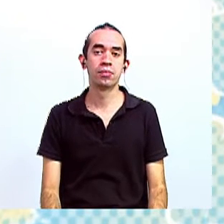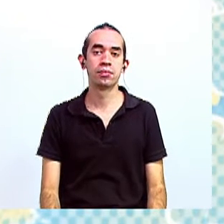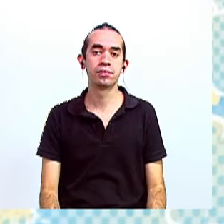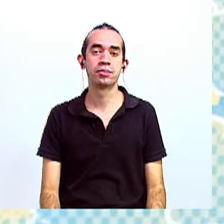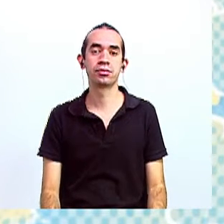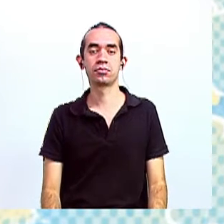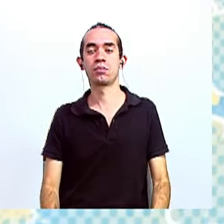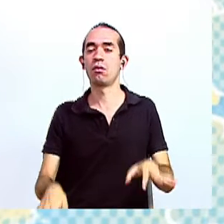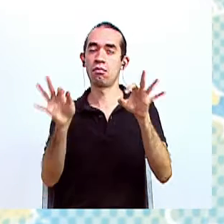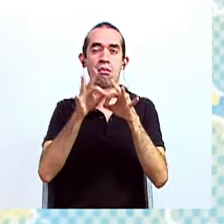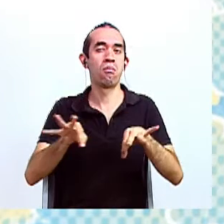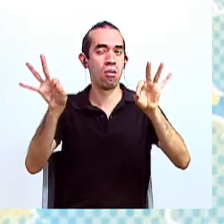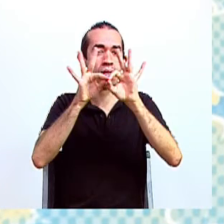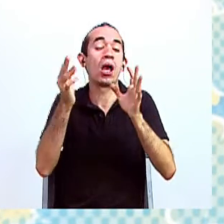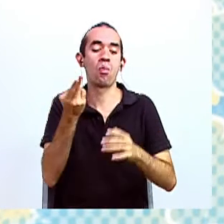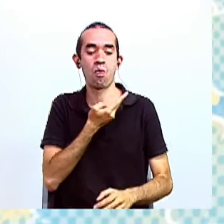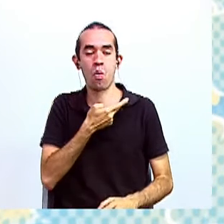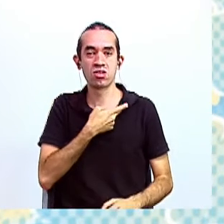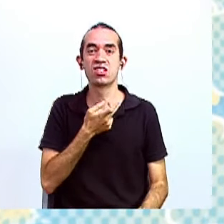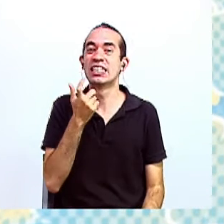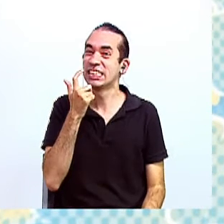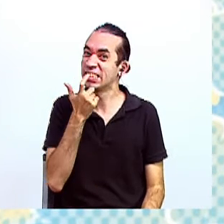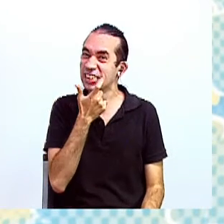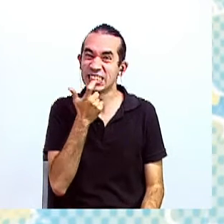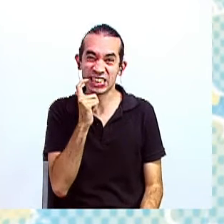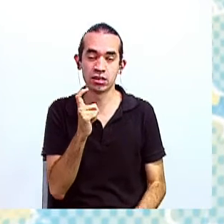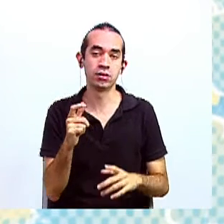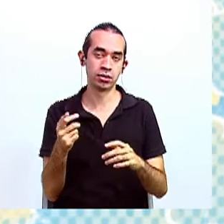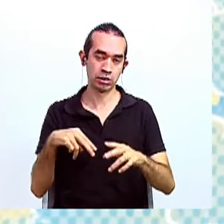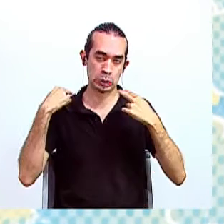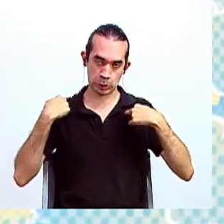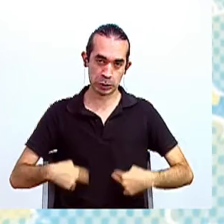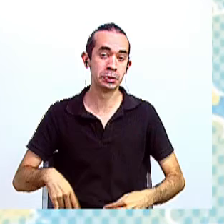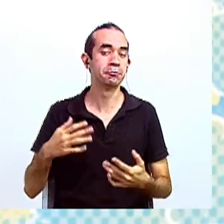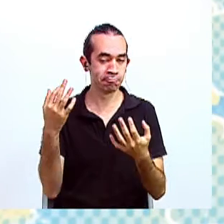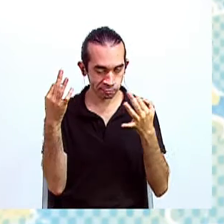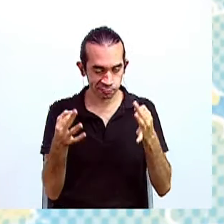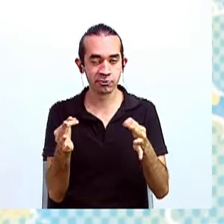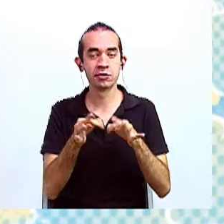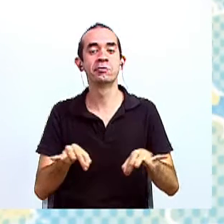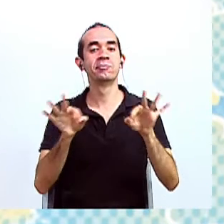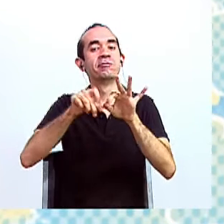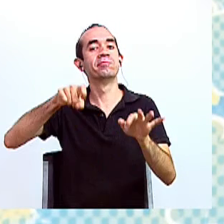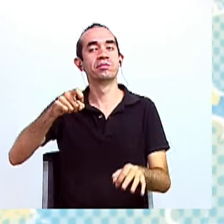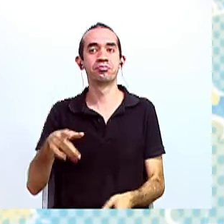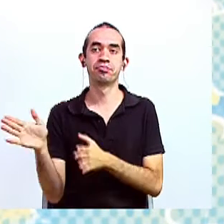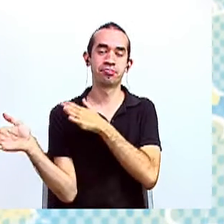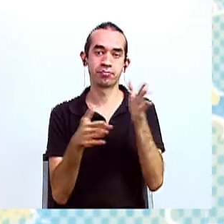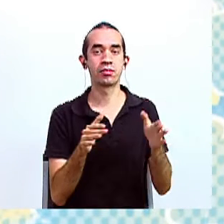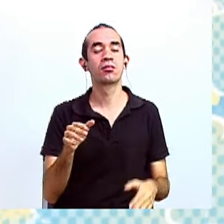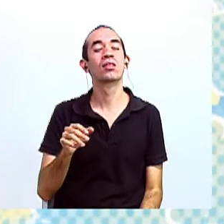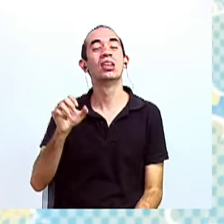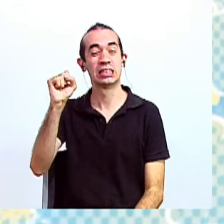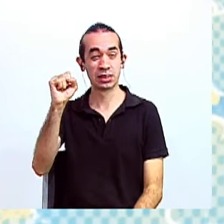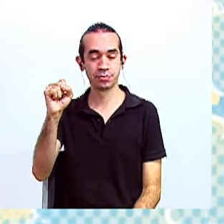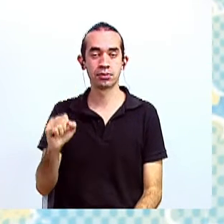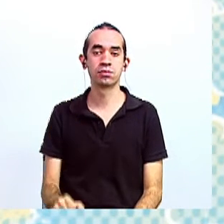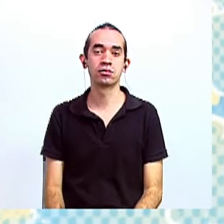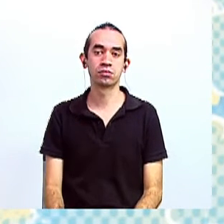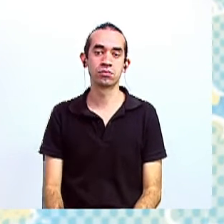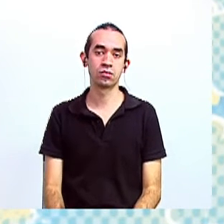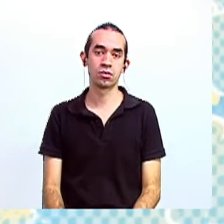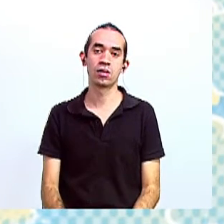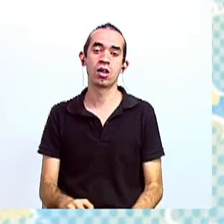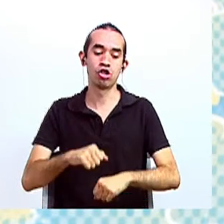Es esencial en la formación de huesos y dientes de los seres humanos. Y el último elemento que vamos a ver es el azufre, que está en